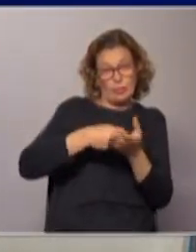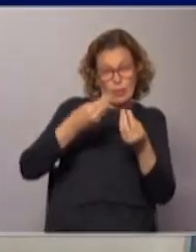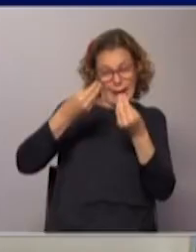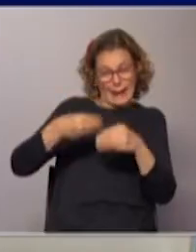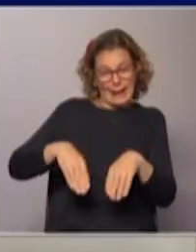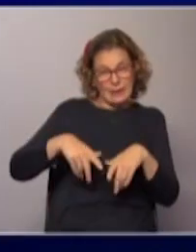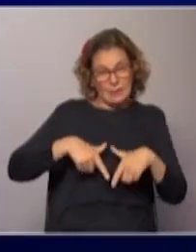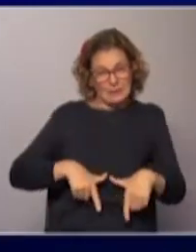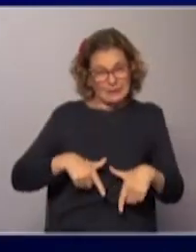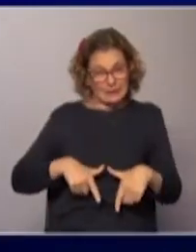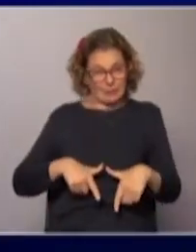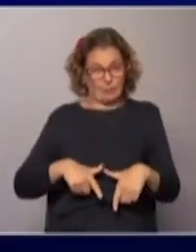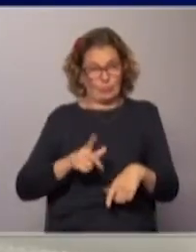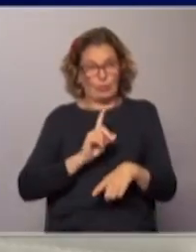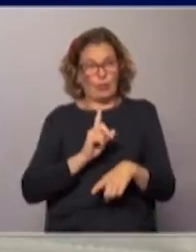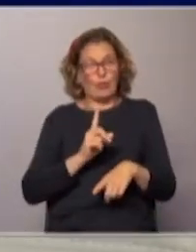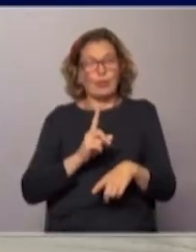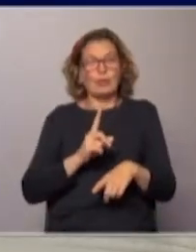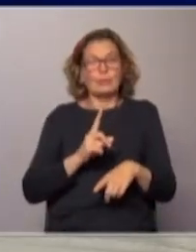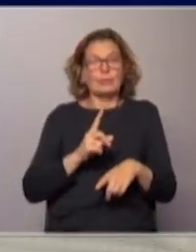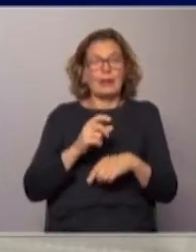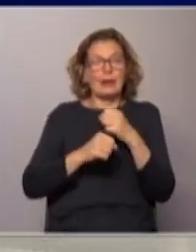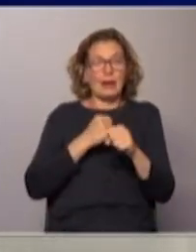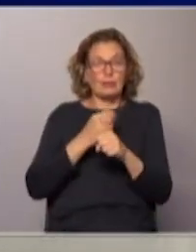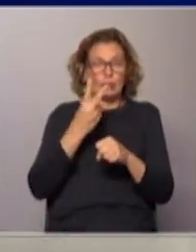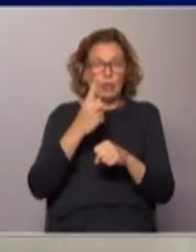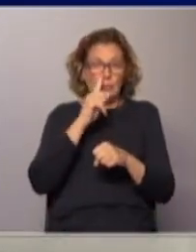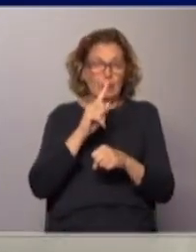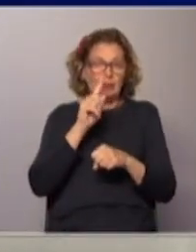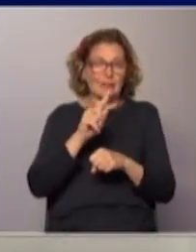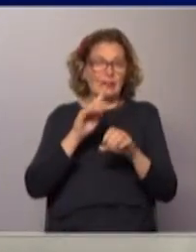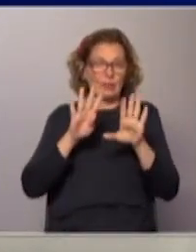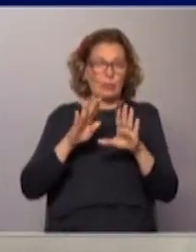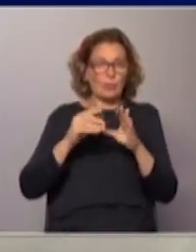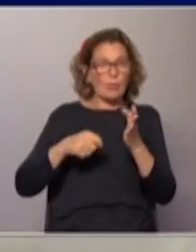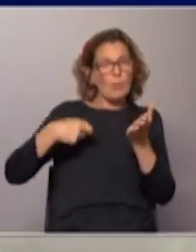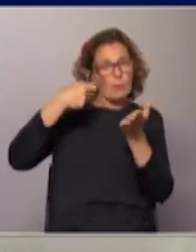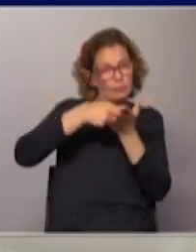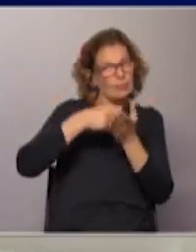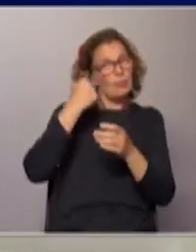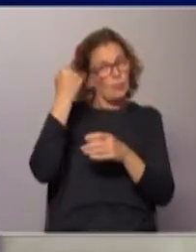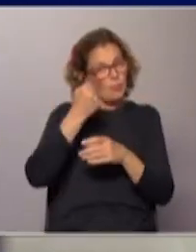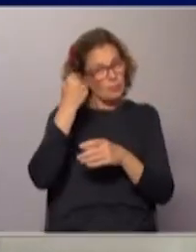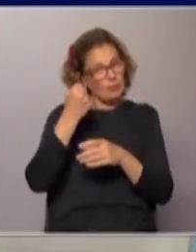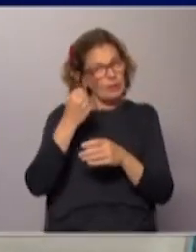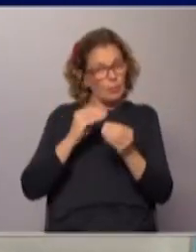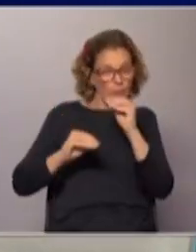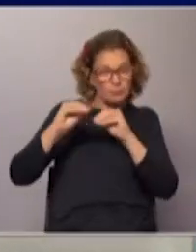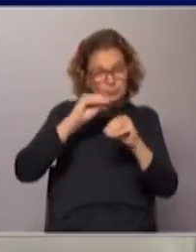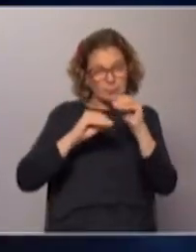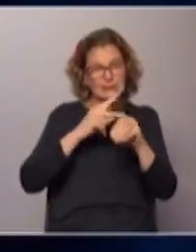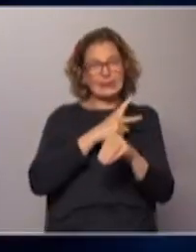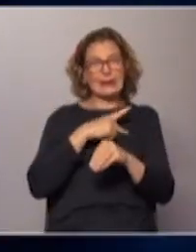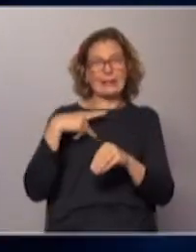en en términos relativos respecto al 2021 respecto al 2019 o sea tiene sí un presupuesto importante rearma la vieja